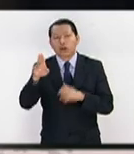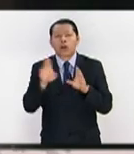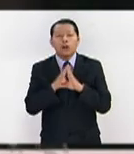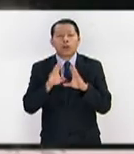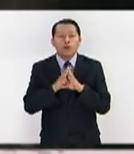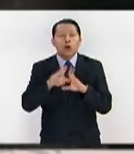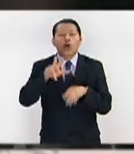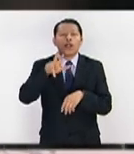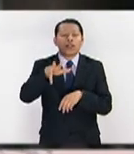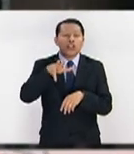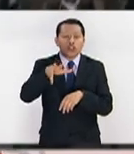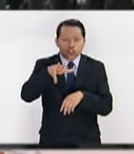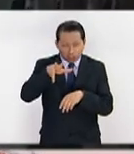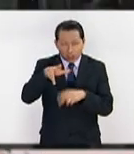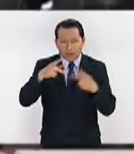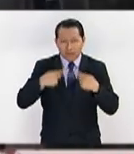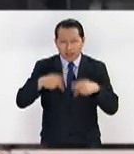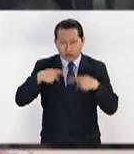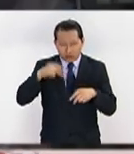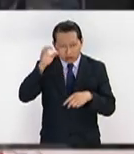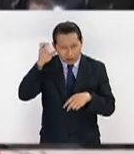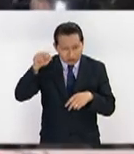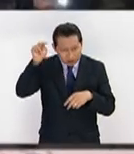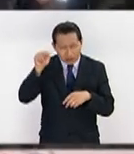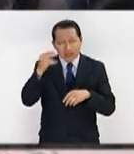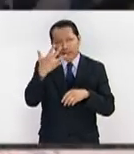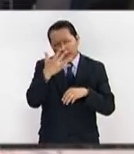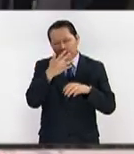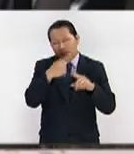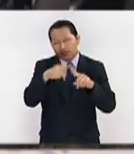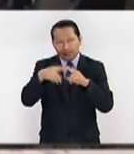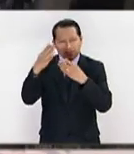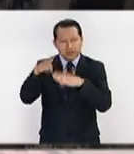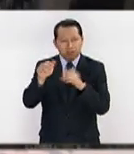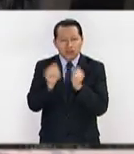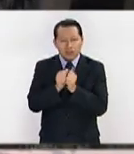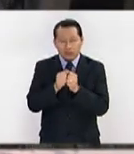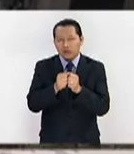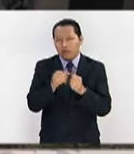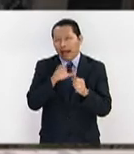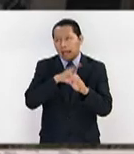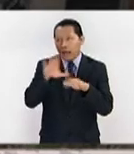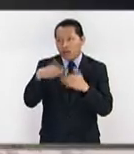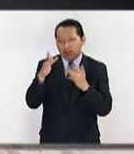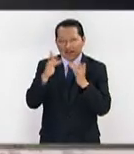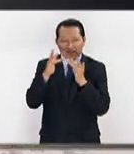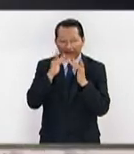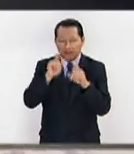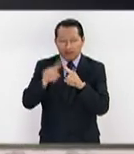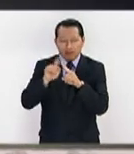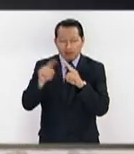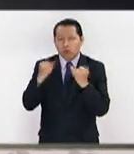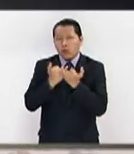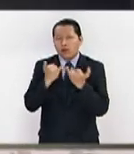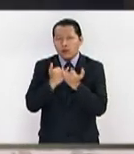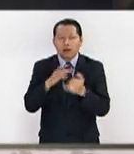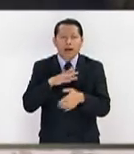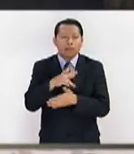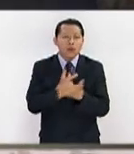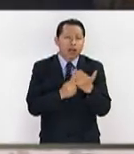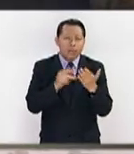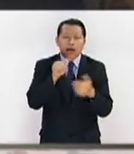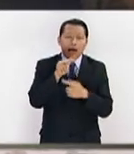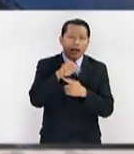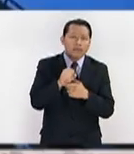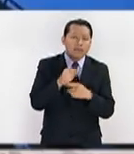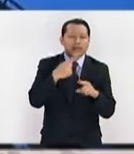con 18 norcoreanos que pertenecen a 5 entidades bancarias con operaciones en el exterior y supuestamente vinculadas a los programas de